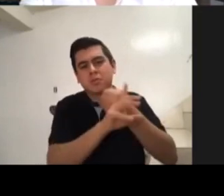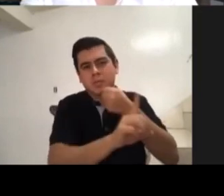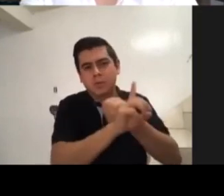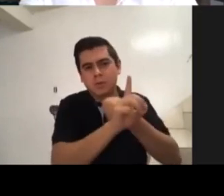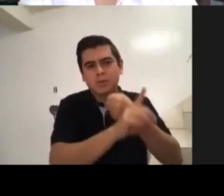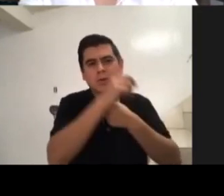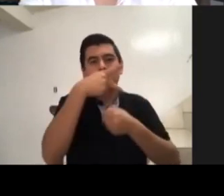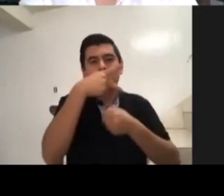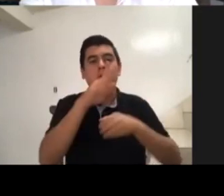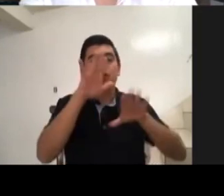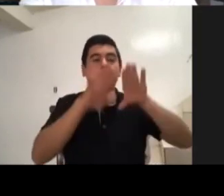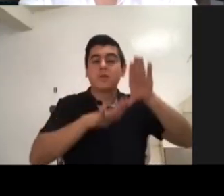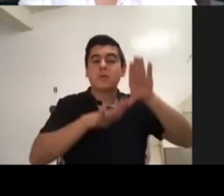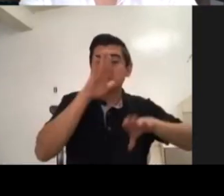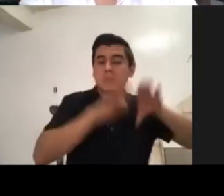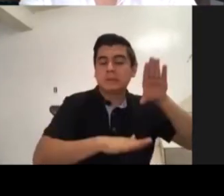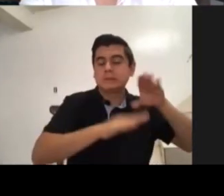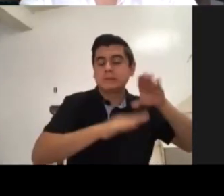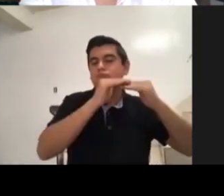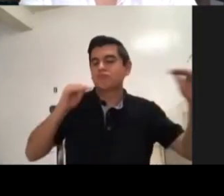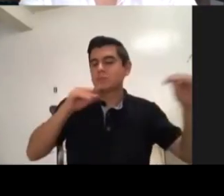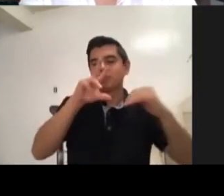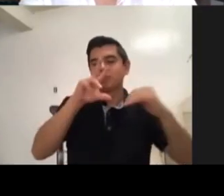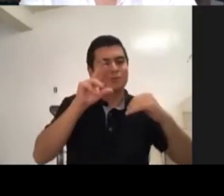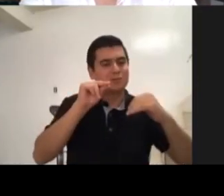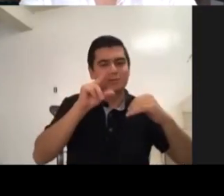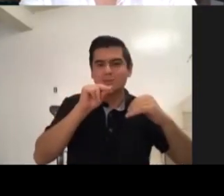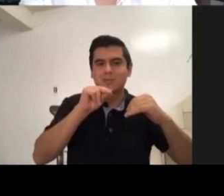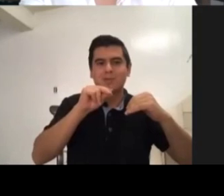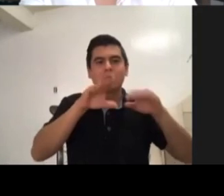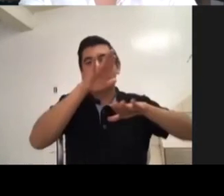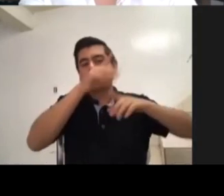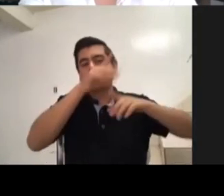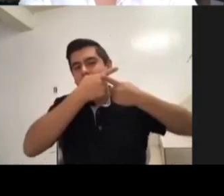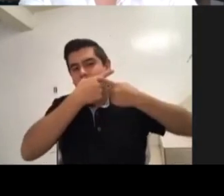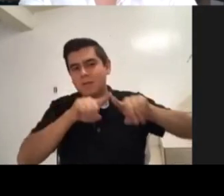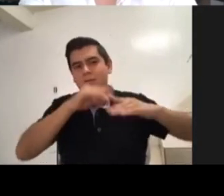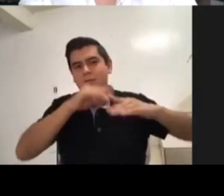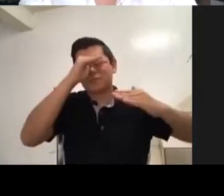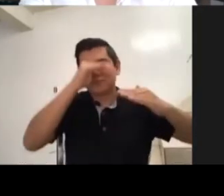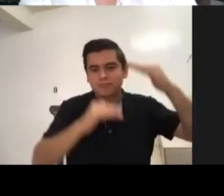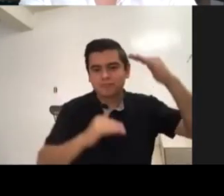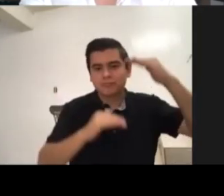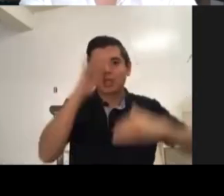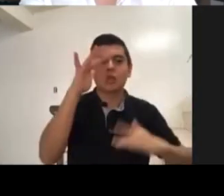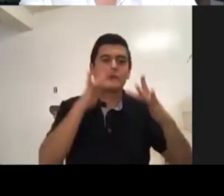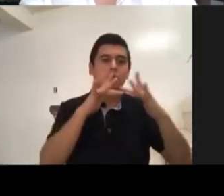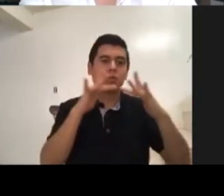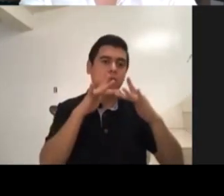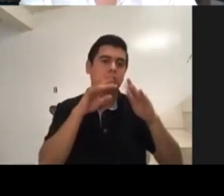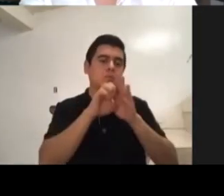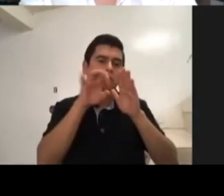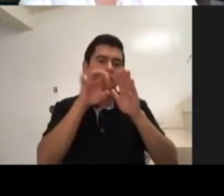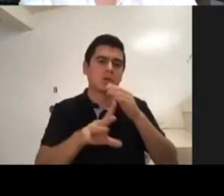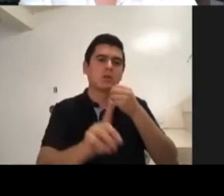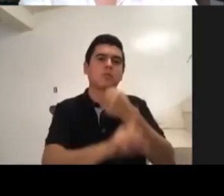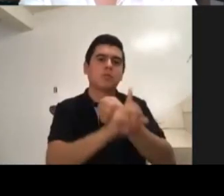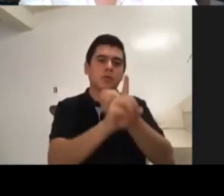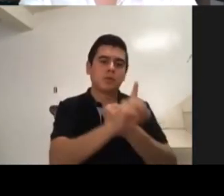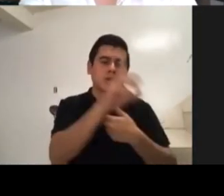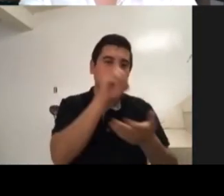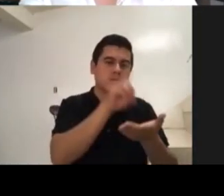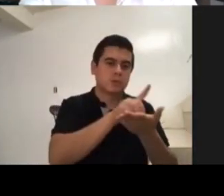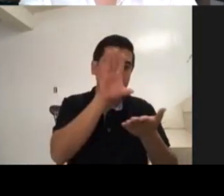relaciones que son desiguales. ¿Y por qué son desiguales las relaciones? Pues a veces porque hay problemas de discapacidad